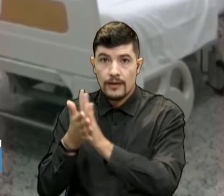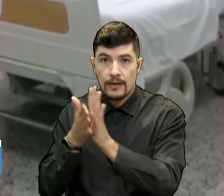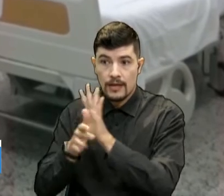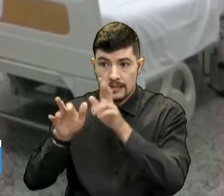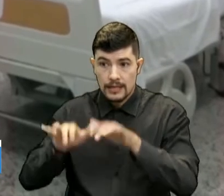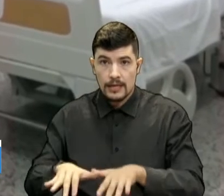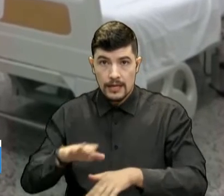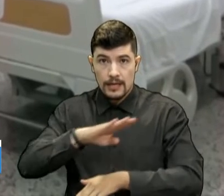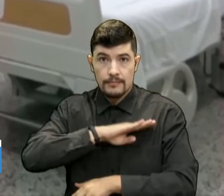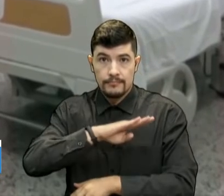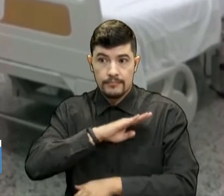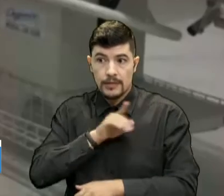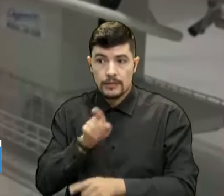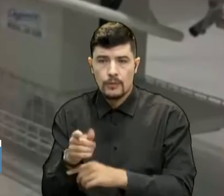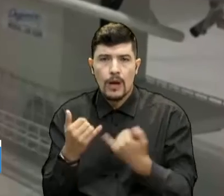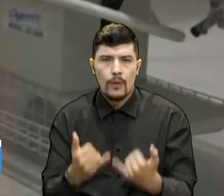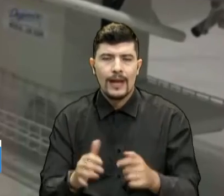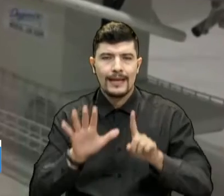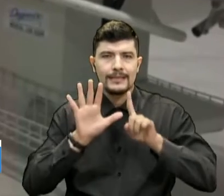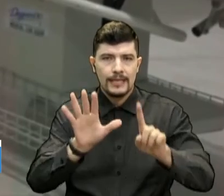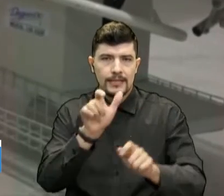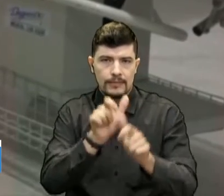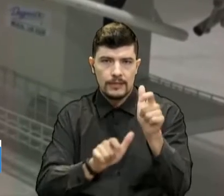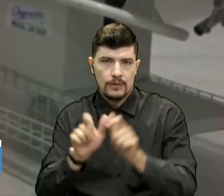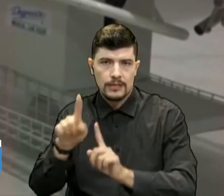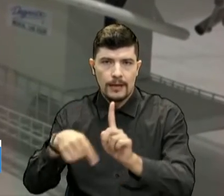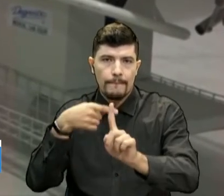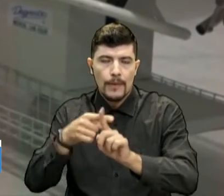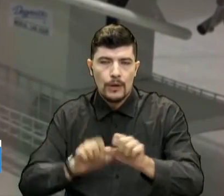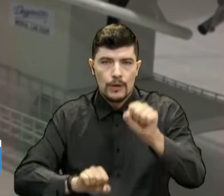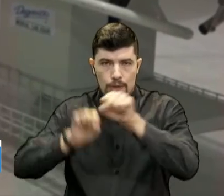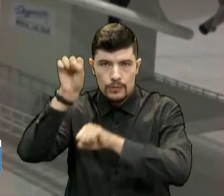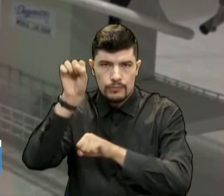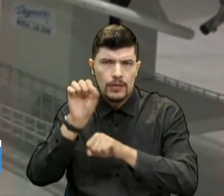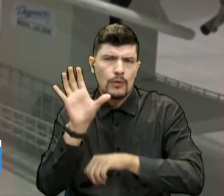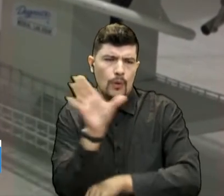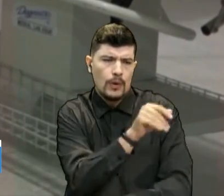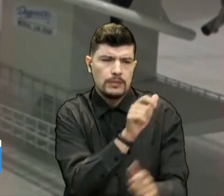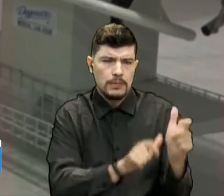municipal actualmente hay seis casos activos de coronavirus en el socorro todos ellos se recuperan en sus viviendas